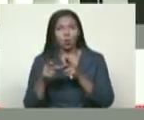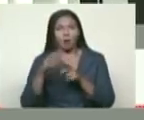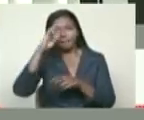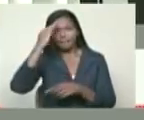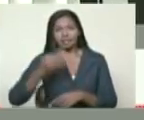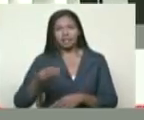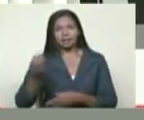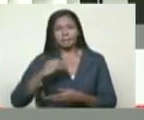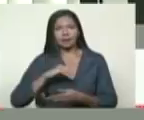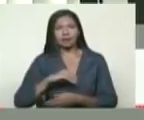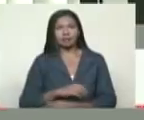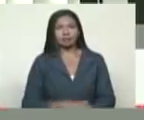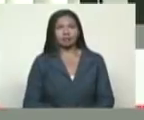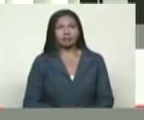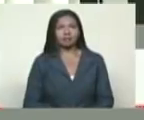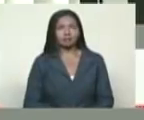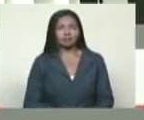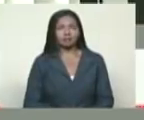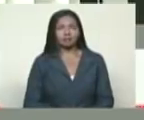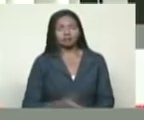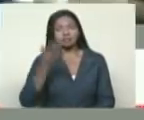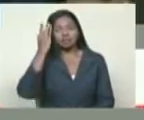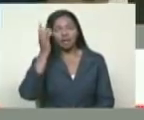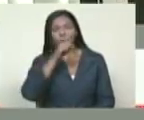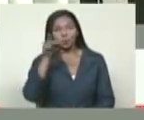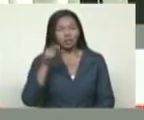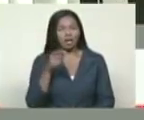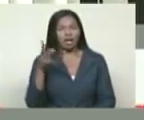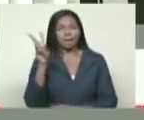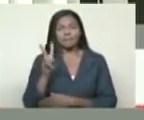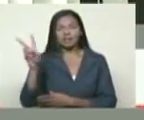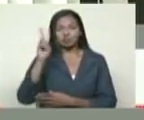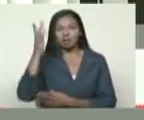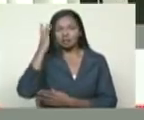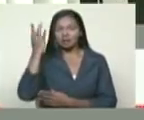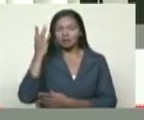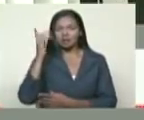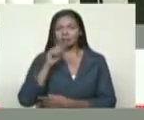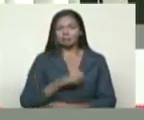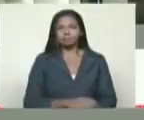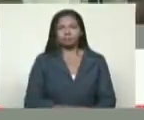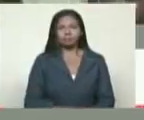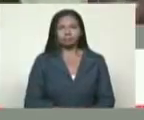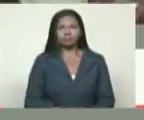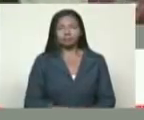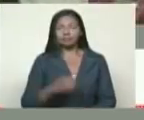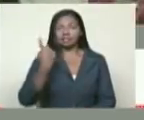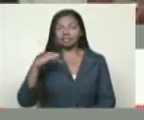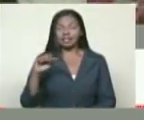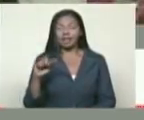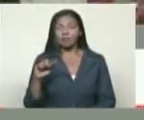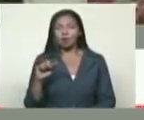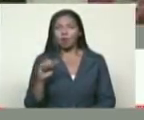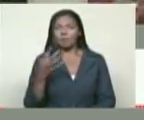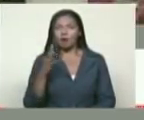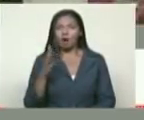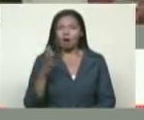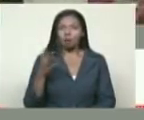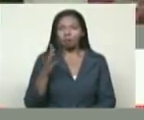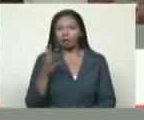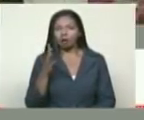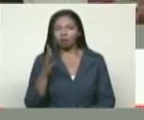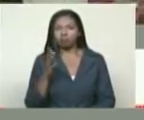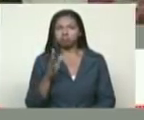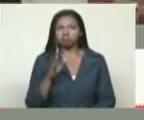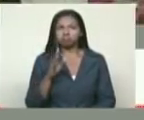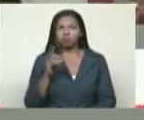pero no. ¿Saben ustedes que en Venezuela, como lo dijo Adán, tenemos alrededor de, porque